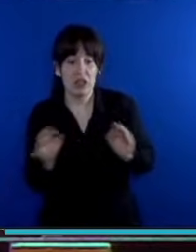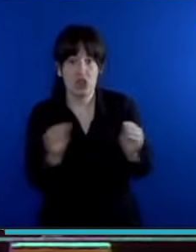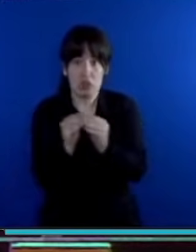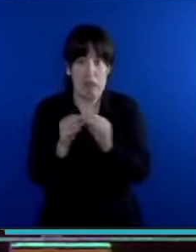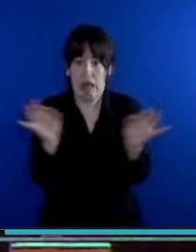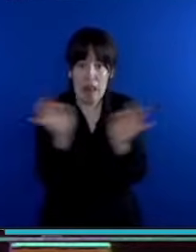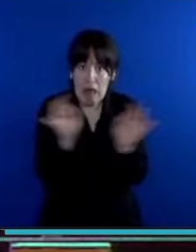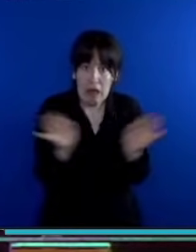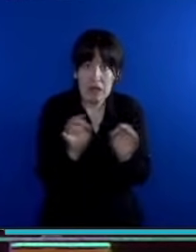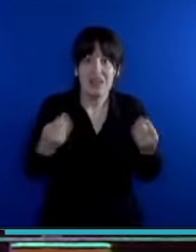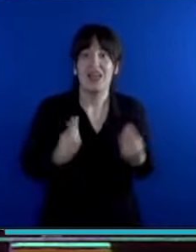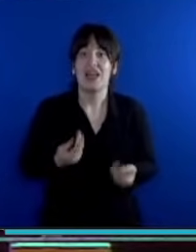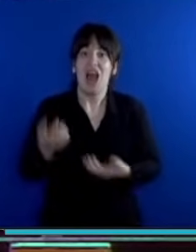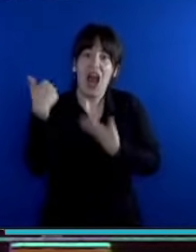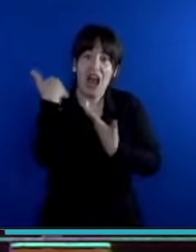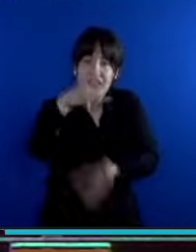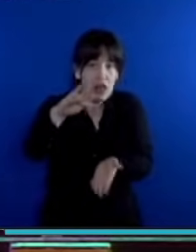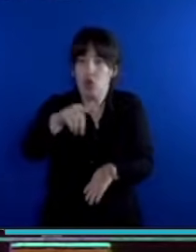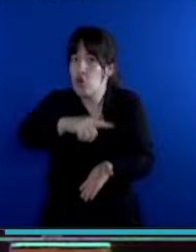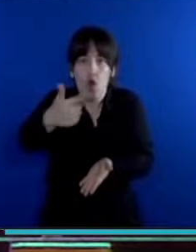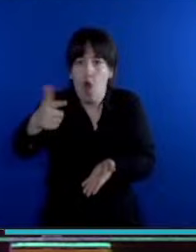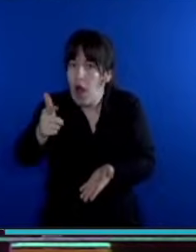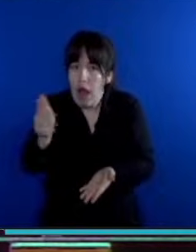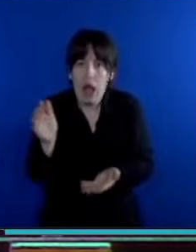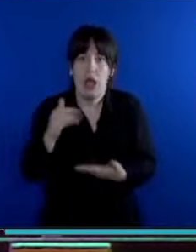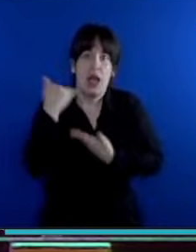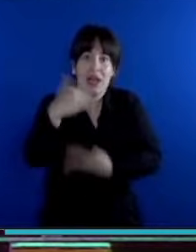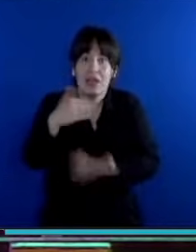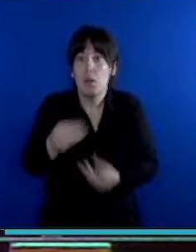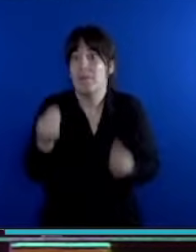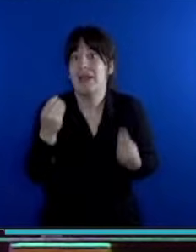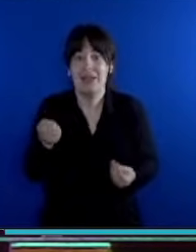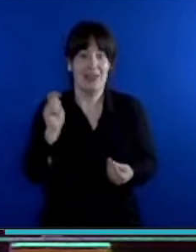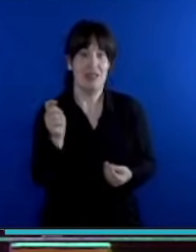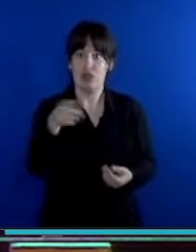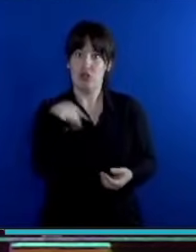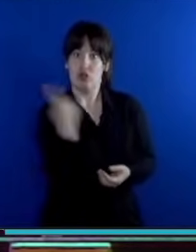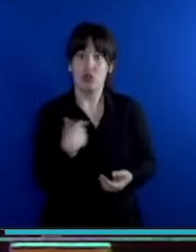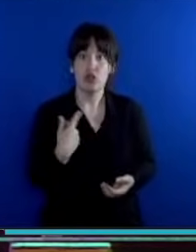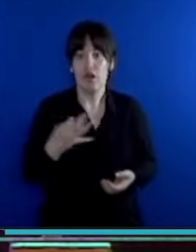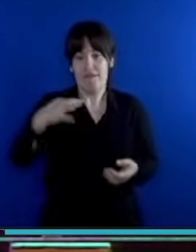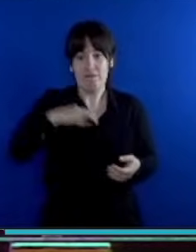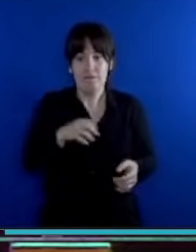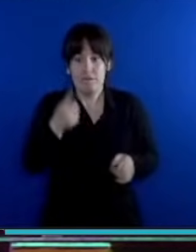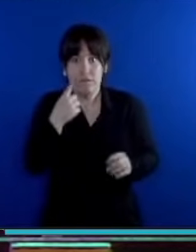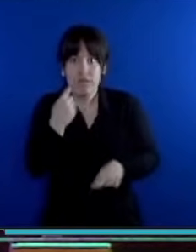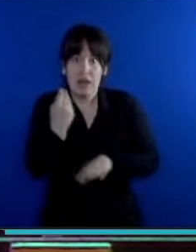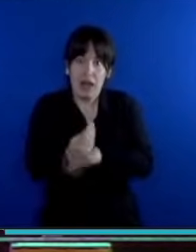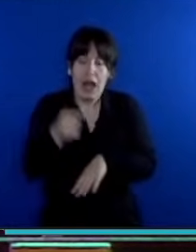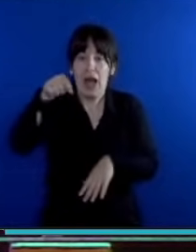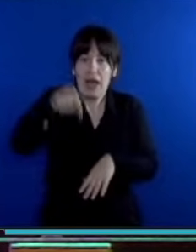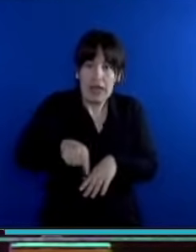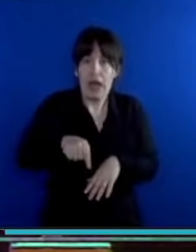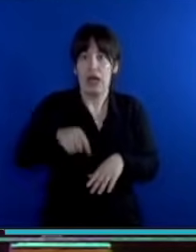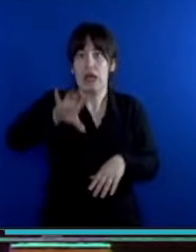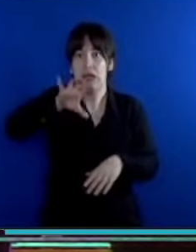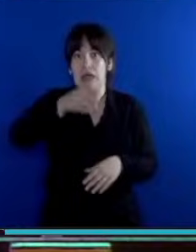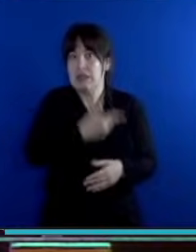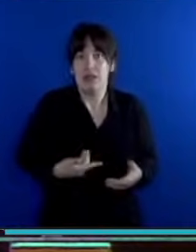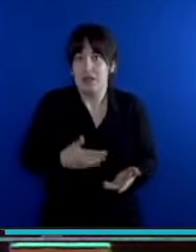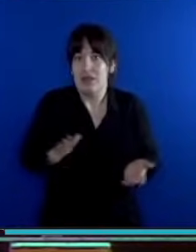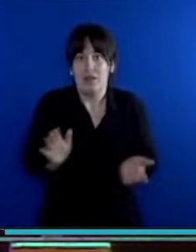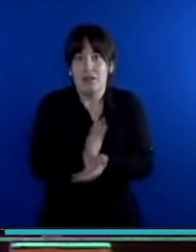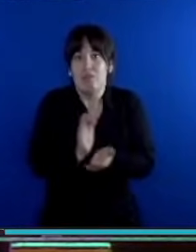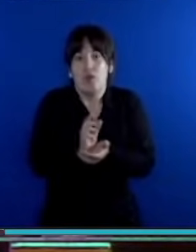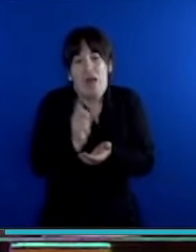y no tienen aguinaldo. No tienen aguinaldo, que es para quienes vivimos de nuestro salario en el Estado provincial, es el